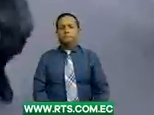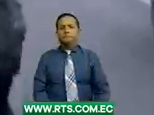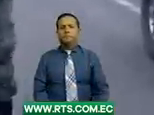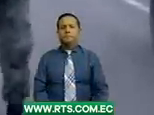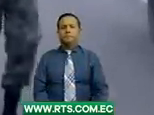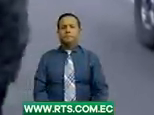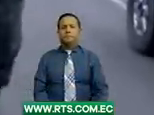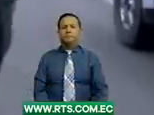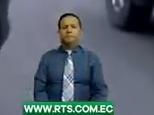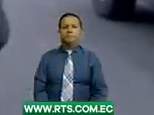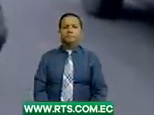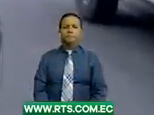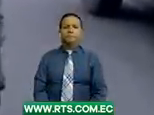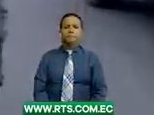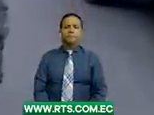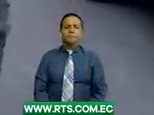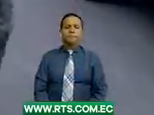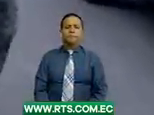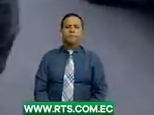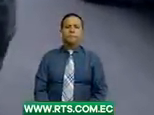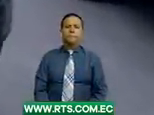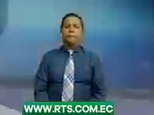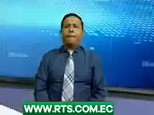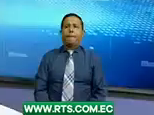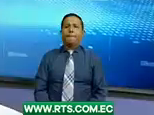Corella, informó Iván Casamén.